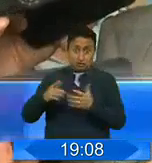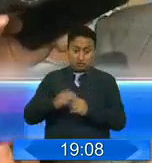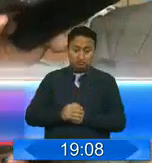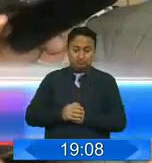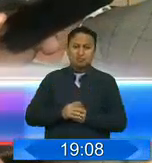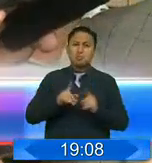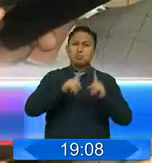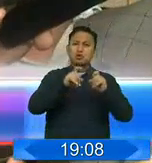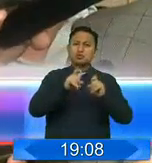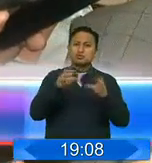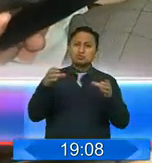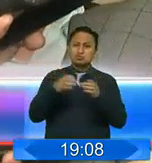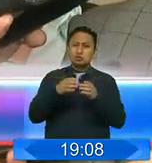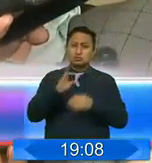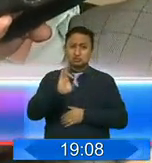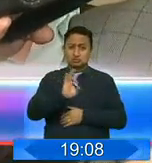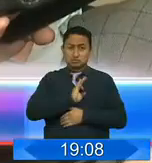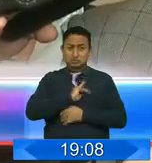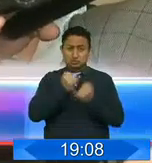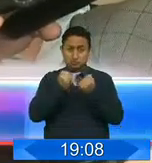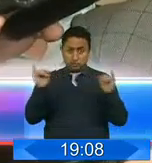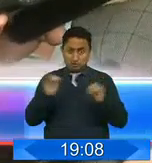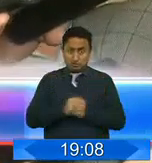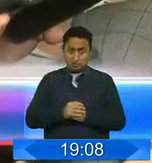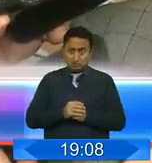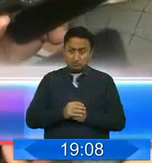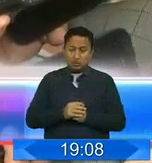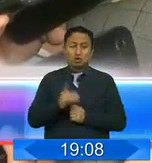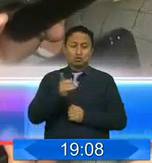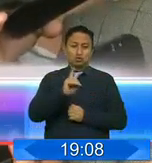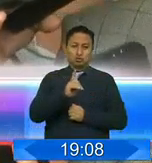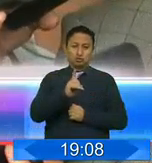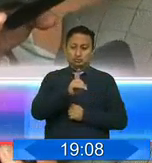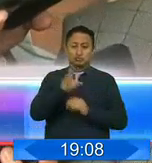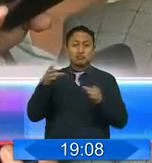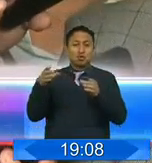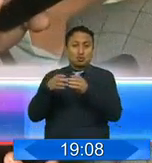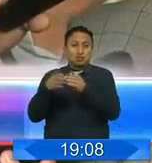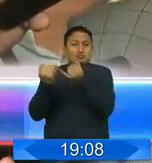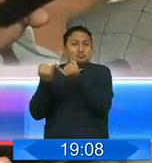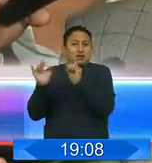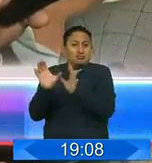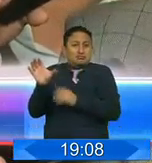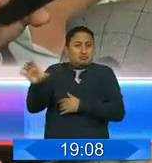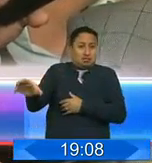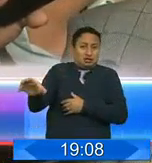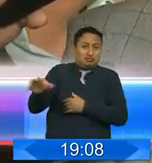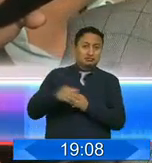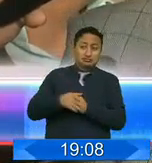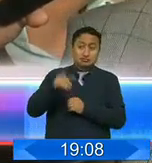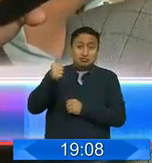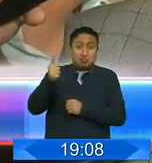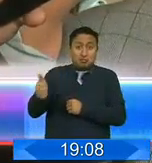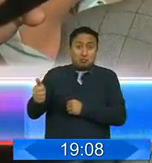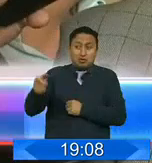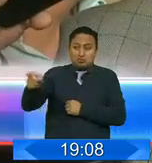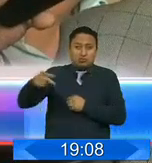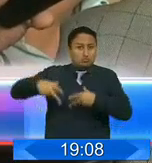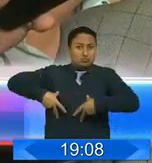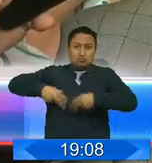comisión técnica independiente de ustedes? No, es una comisión independiente. ¿Qué significa? Eso significa que ellos vienen con